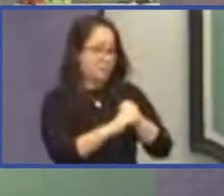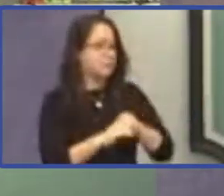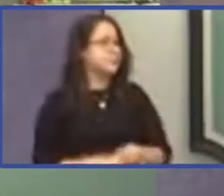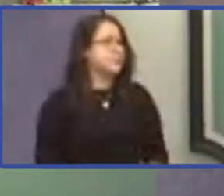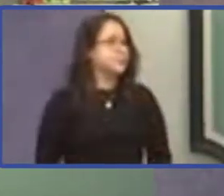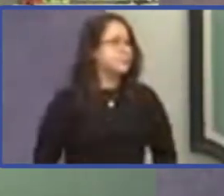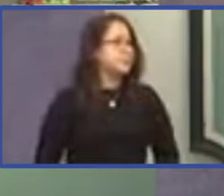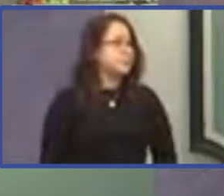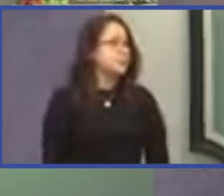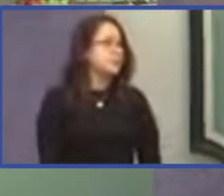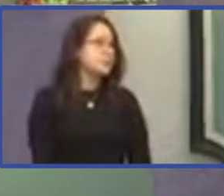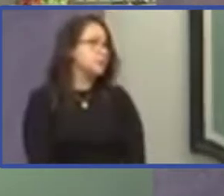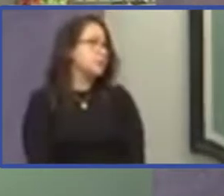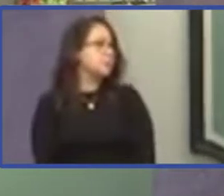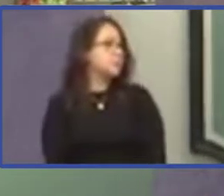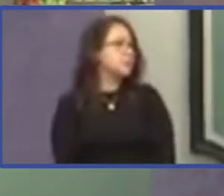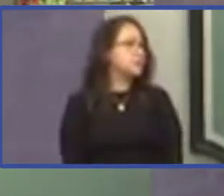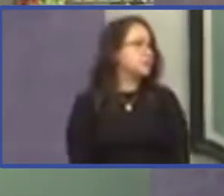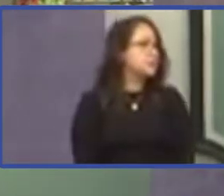bueno